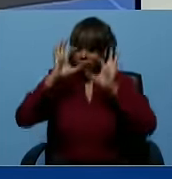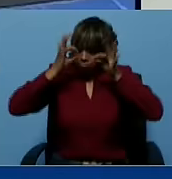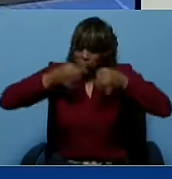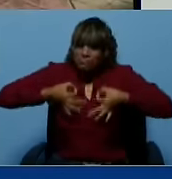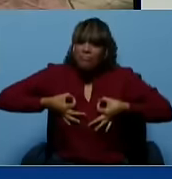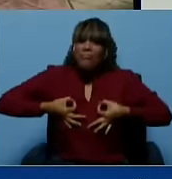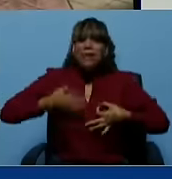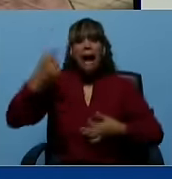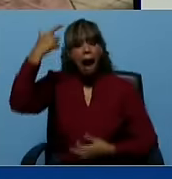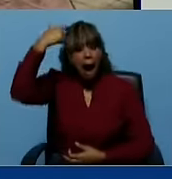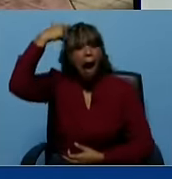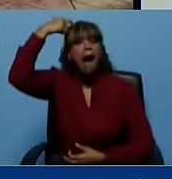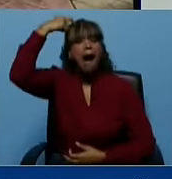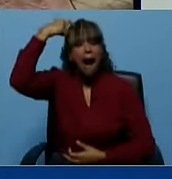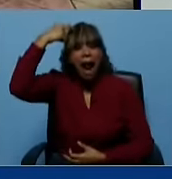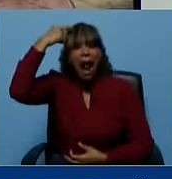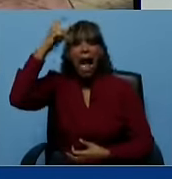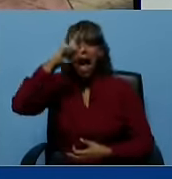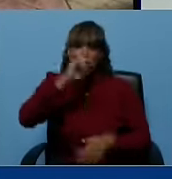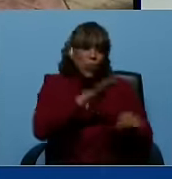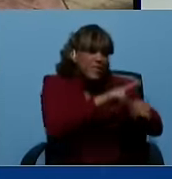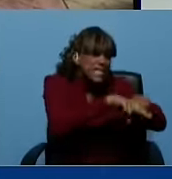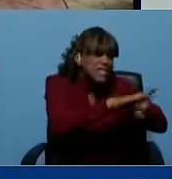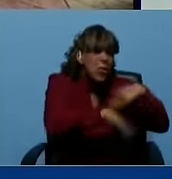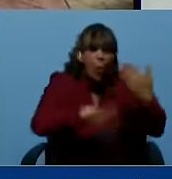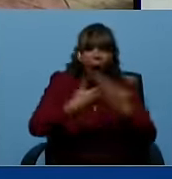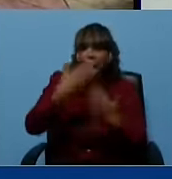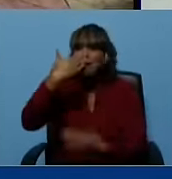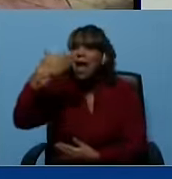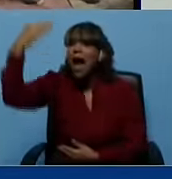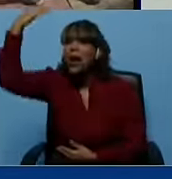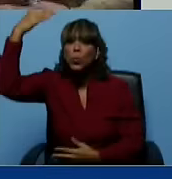tener conciencia en todas las edades que la